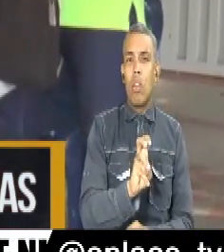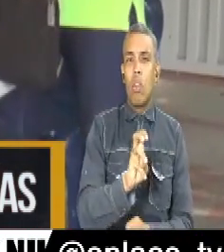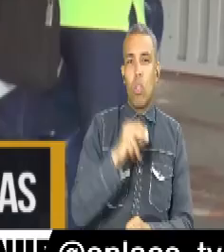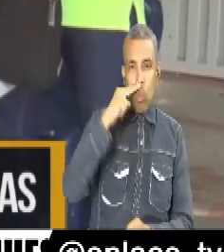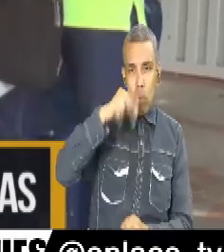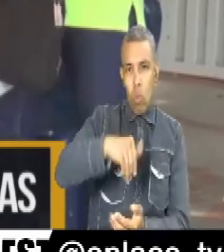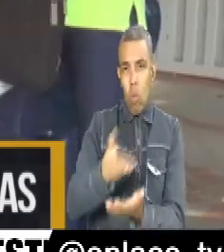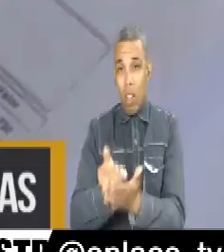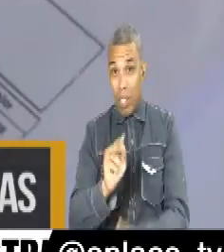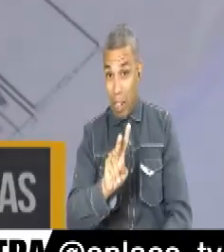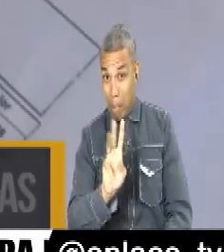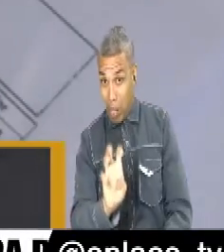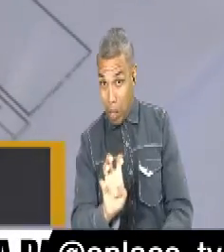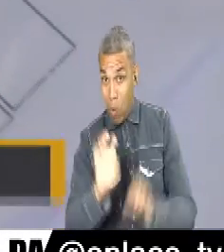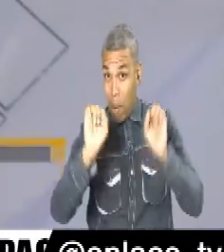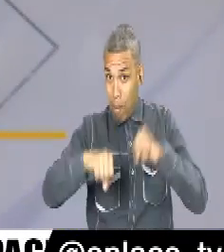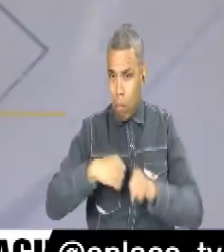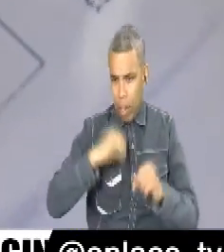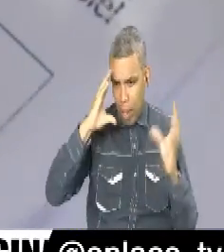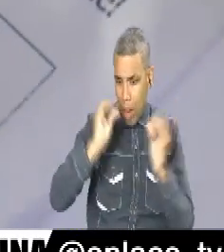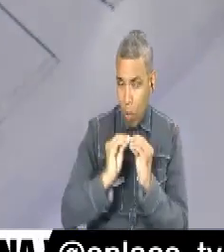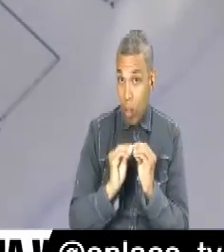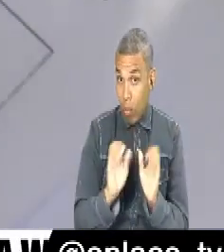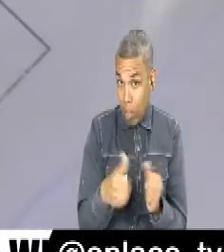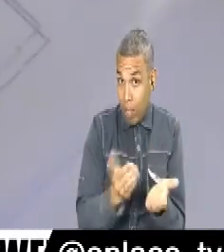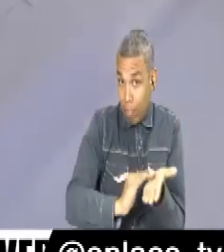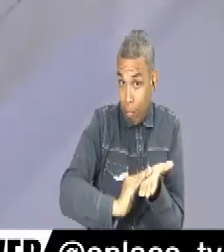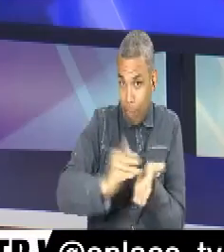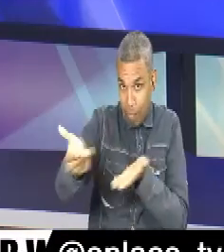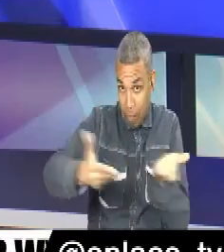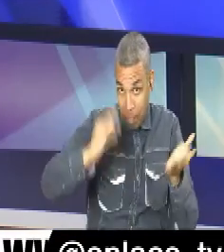Tránsito para acogerse a estos beneficios mediante los citados acuerdos de pago.